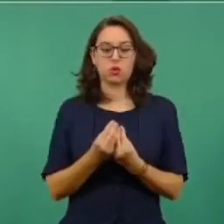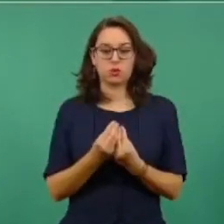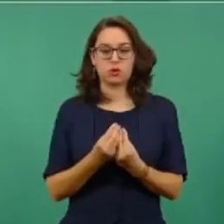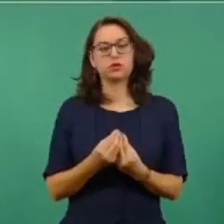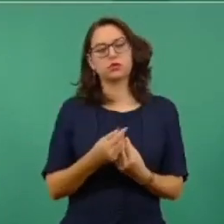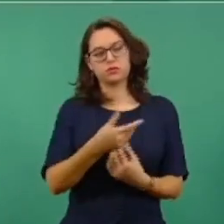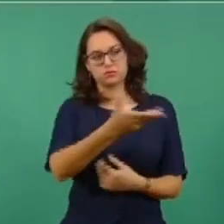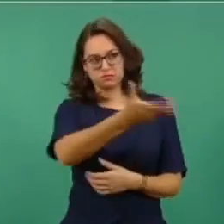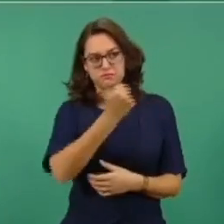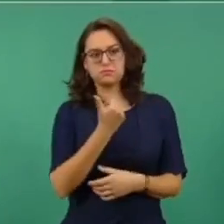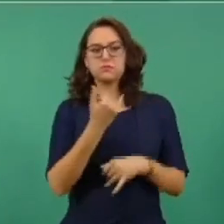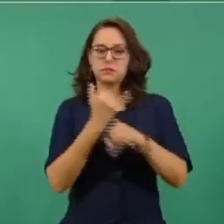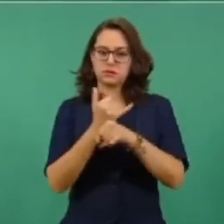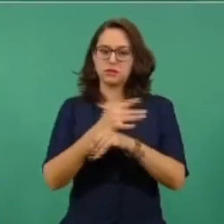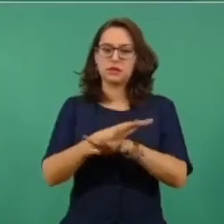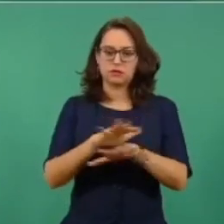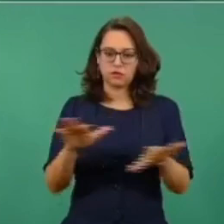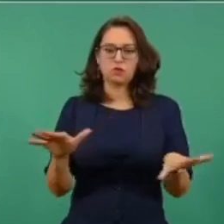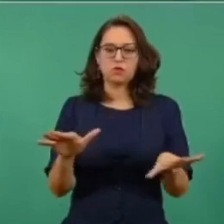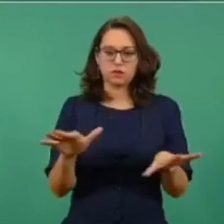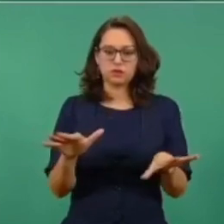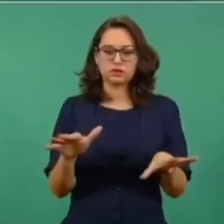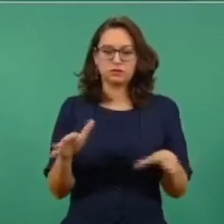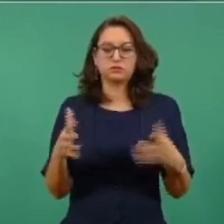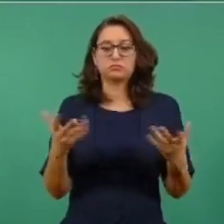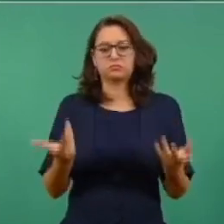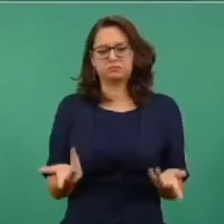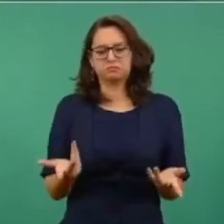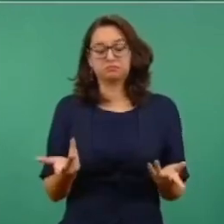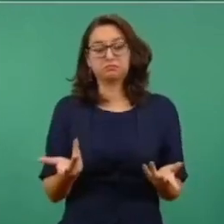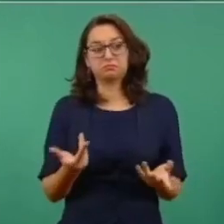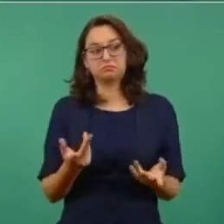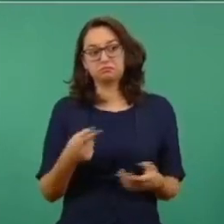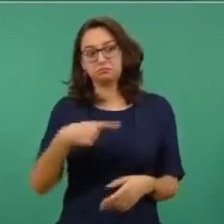que los interesados,